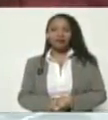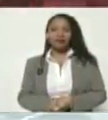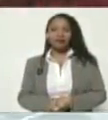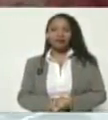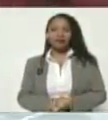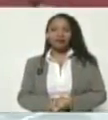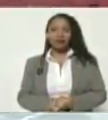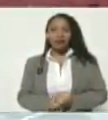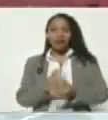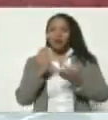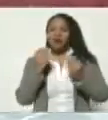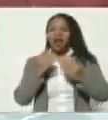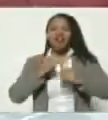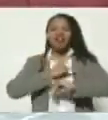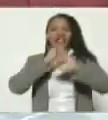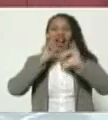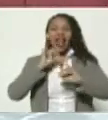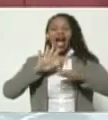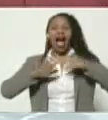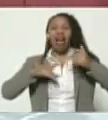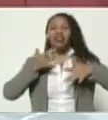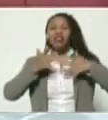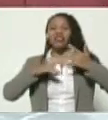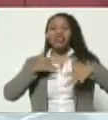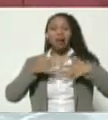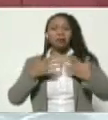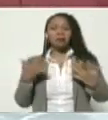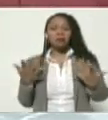Muy contentos por una actividad que